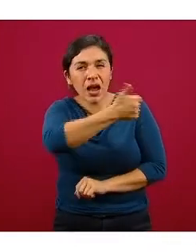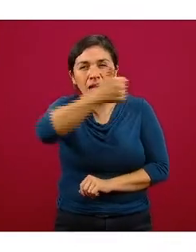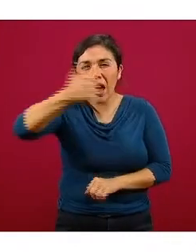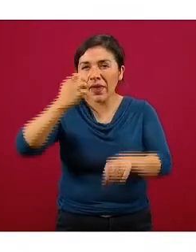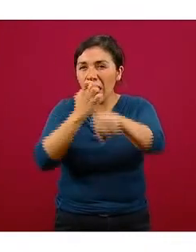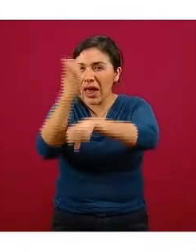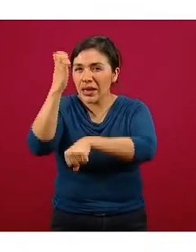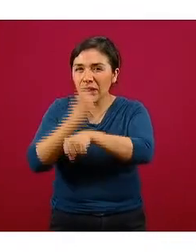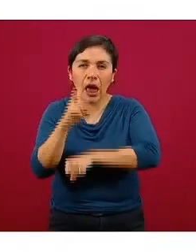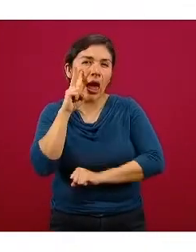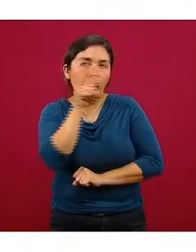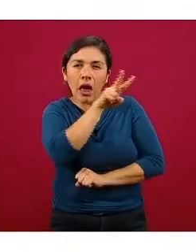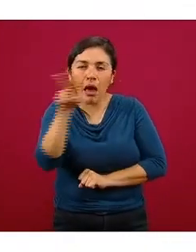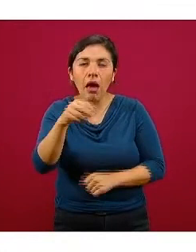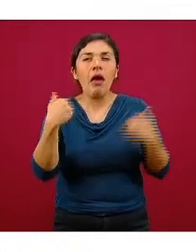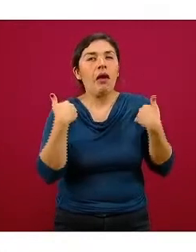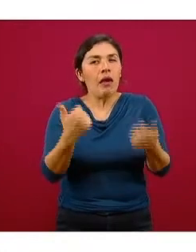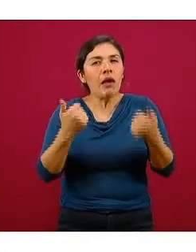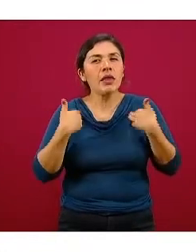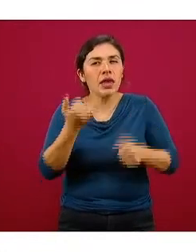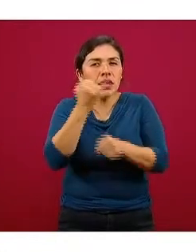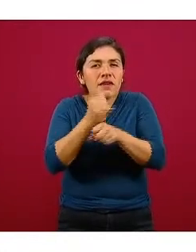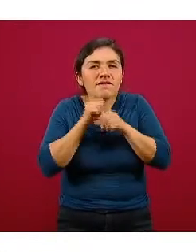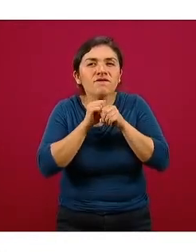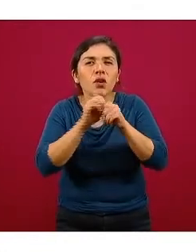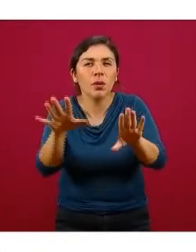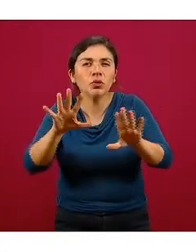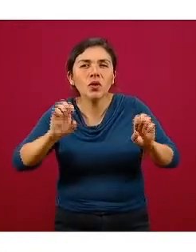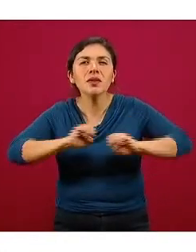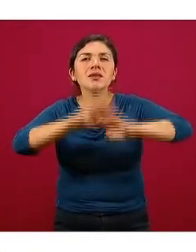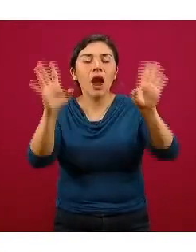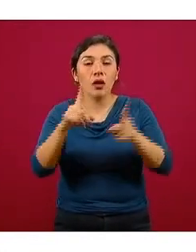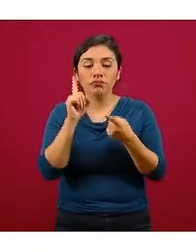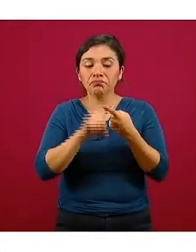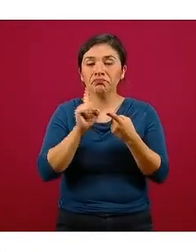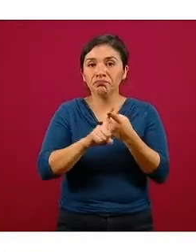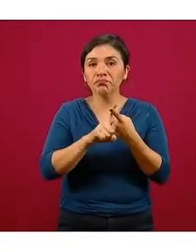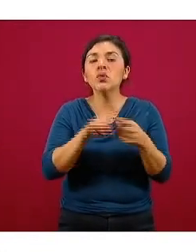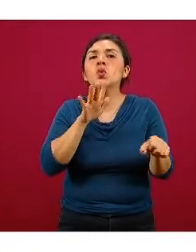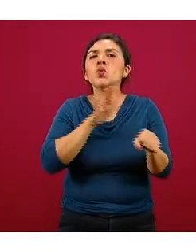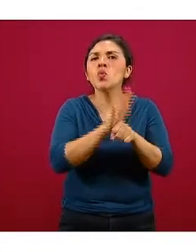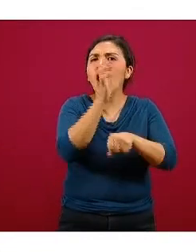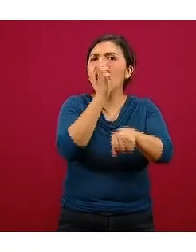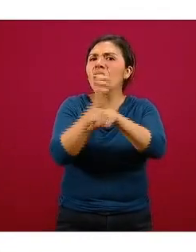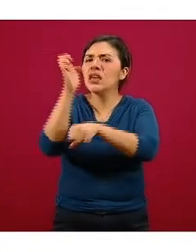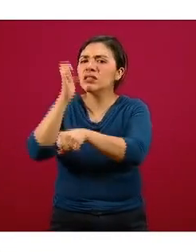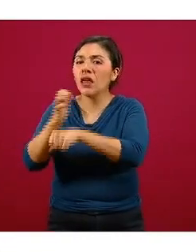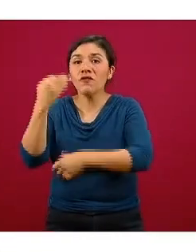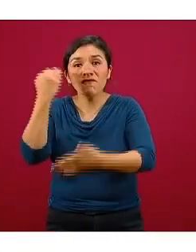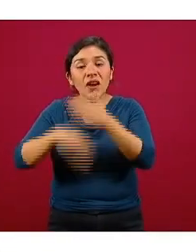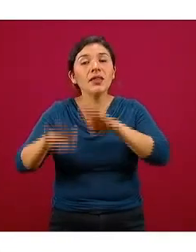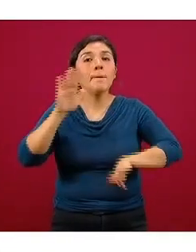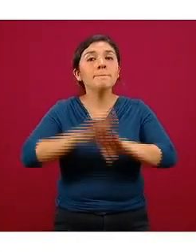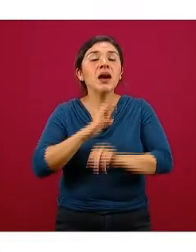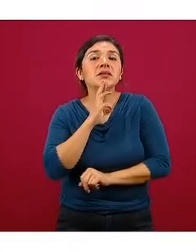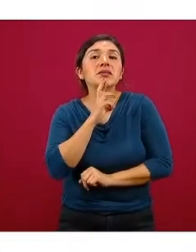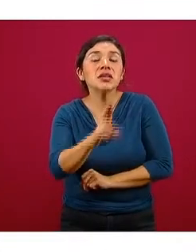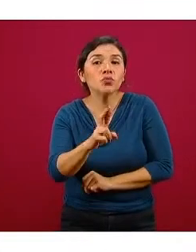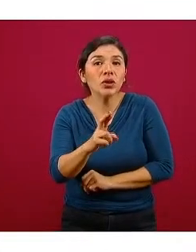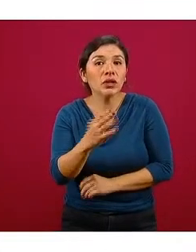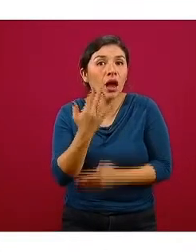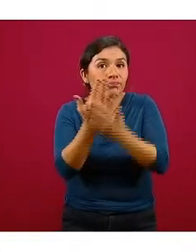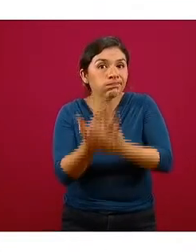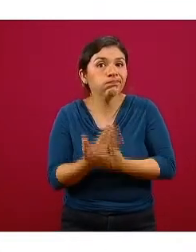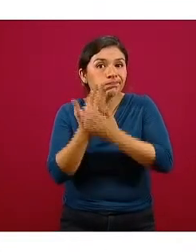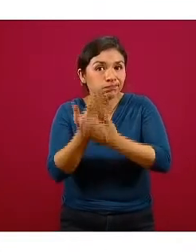federativa, para que podamos también tener la información de en qué entidades federativas vamos a esperar todavía un incremento de